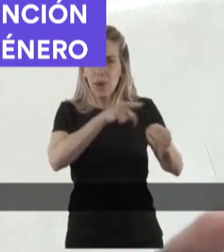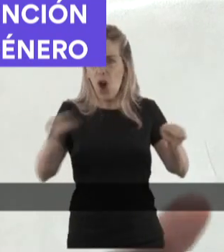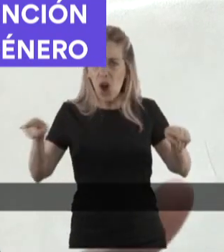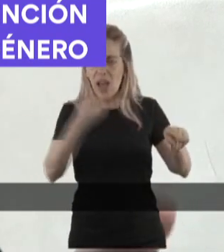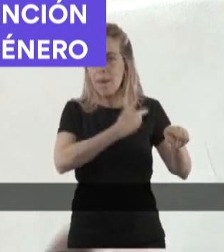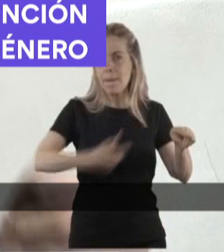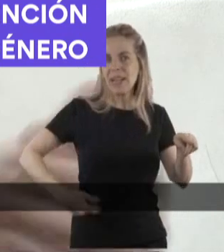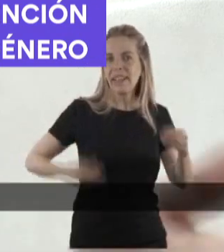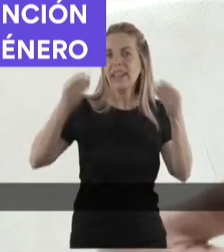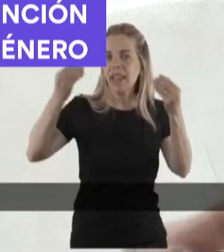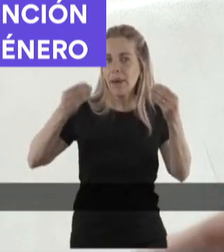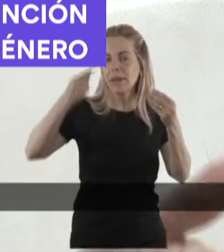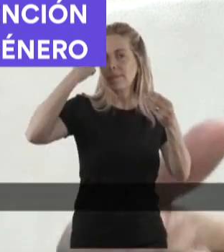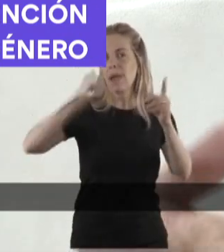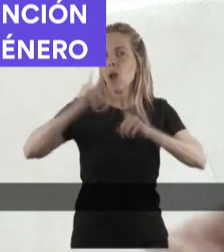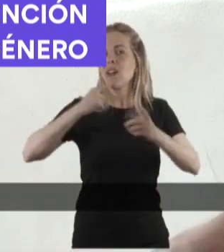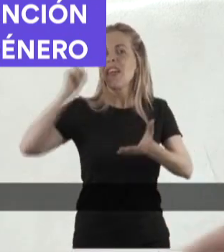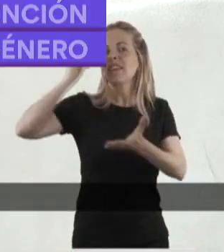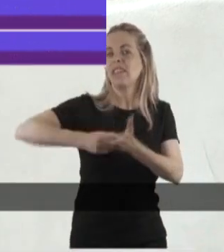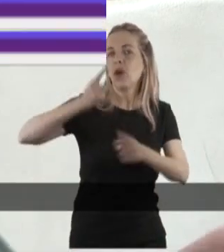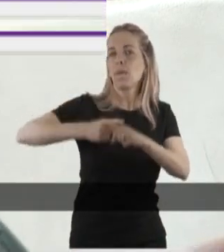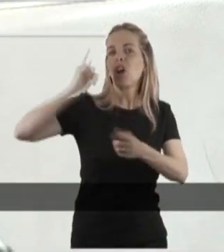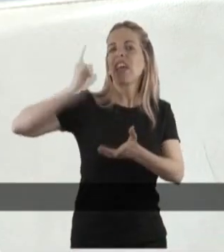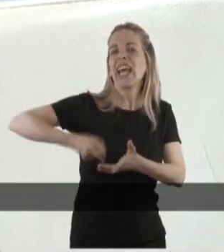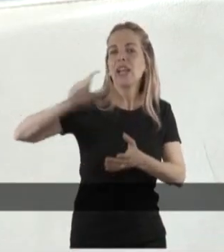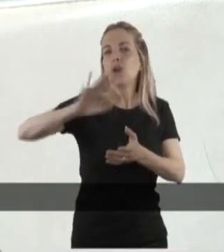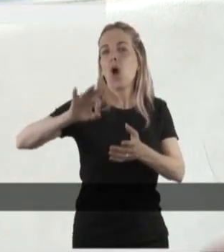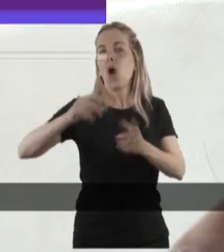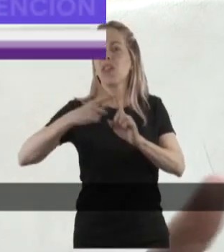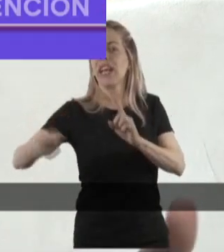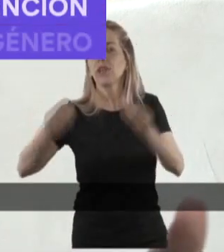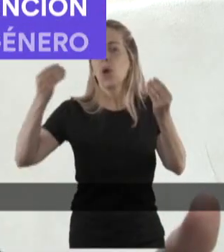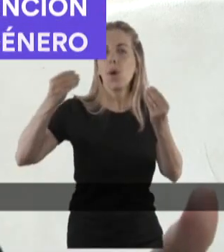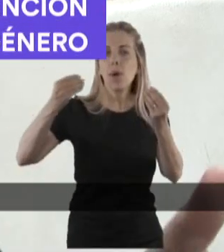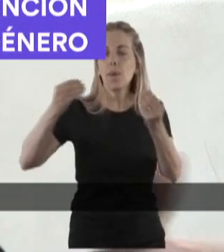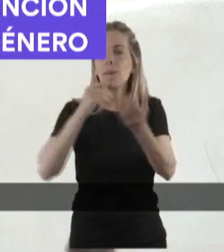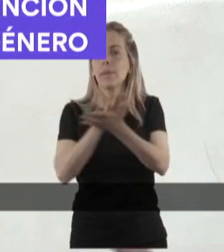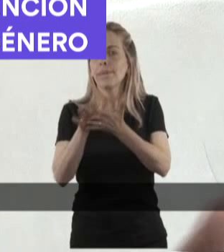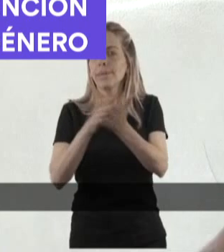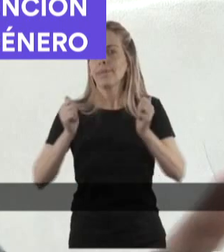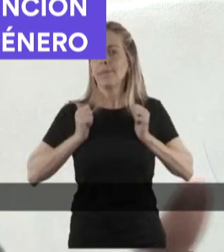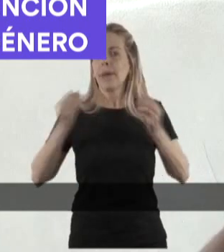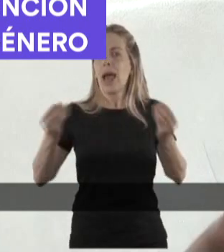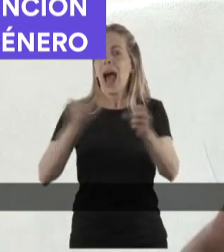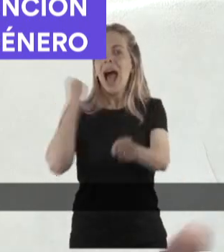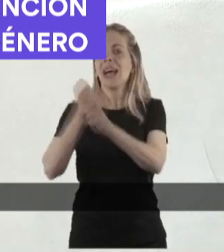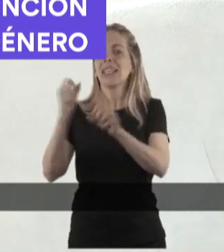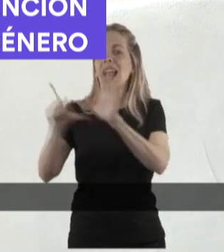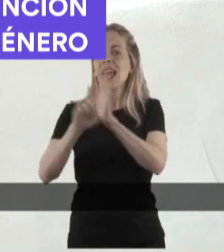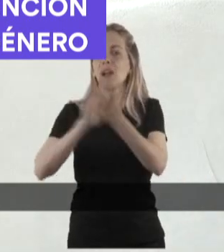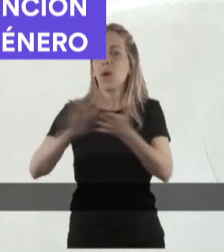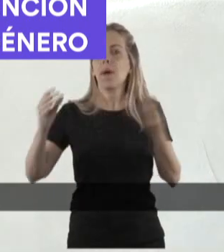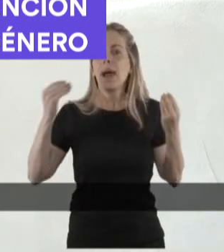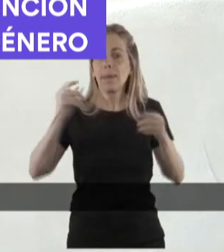algún tipo de medida, ya sea por decreto o de alguna manera, para poder paliar la situación que